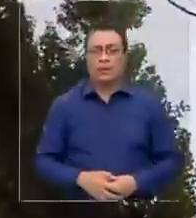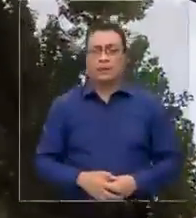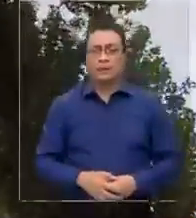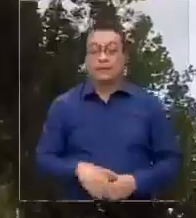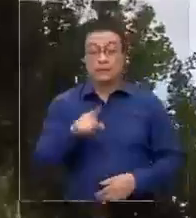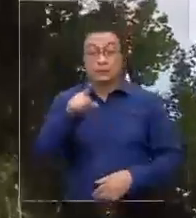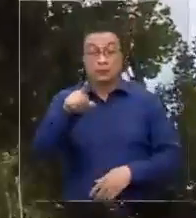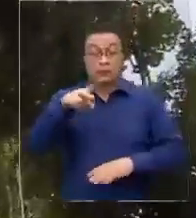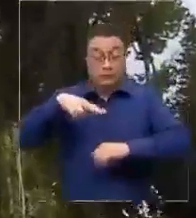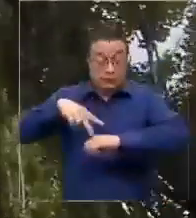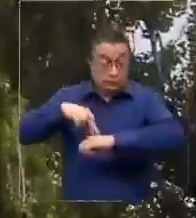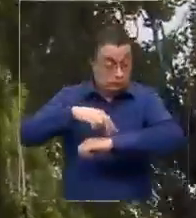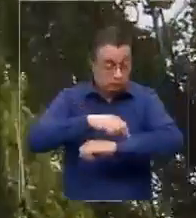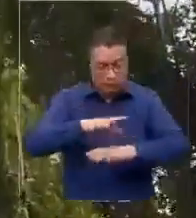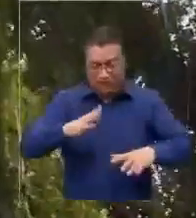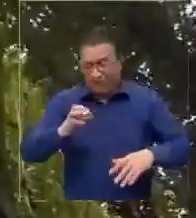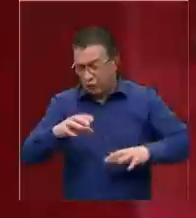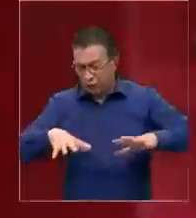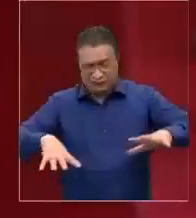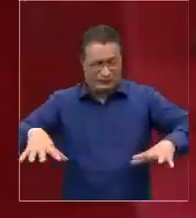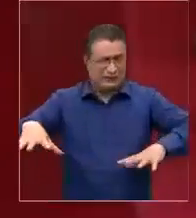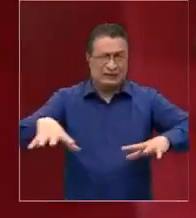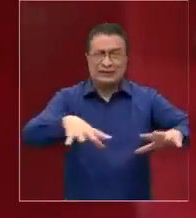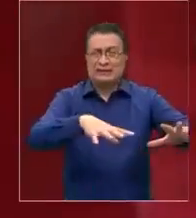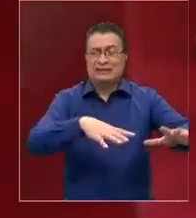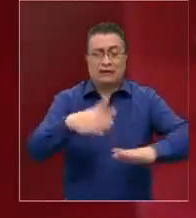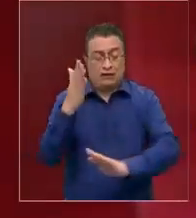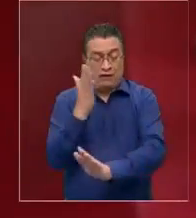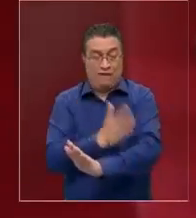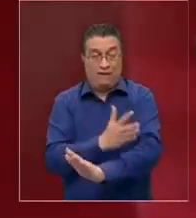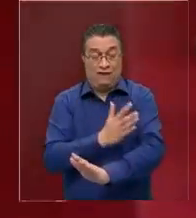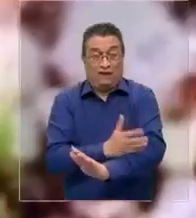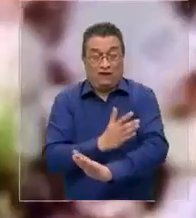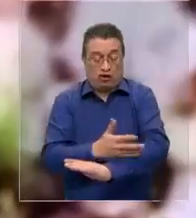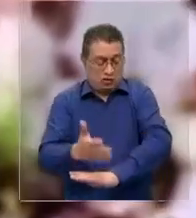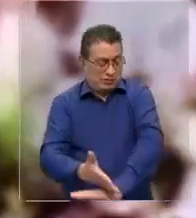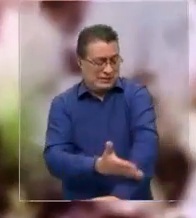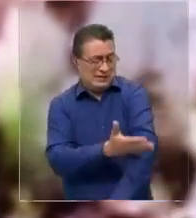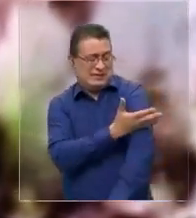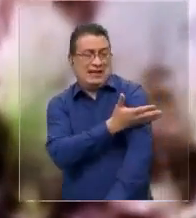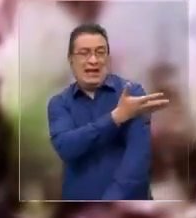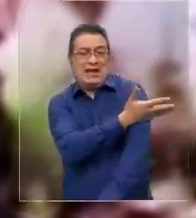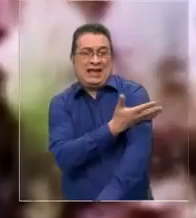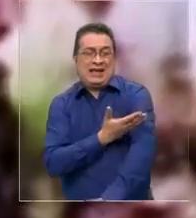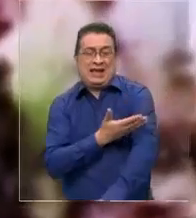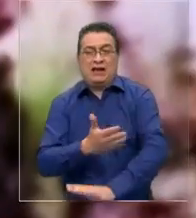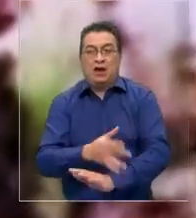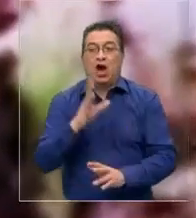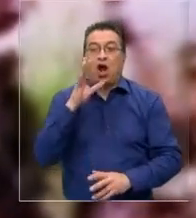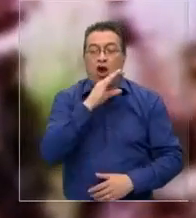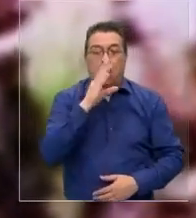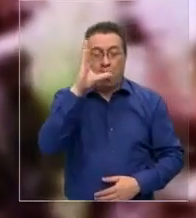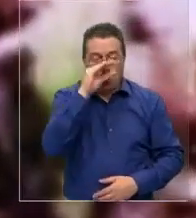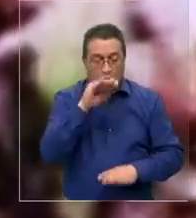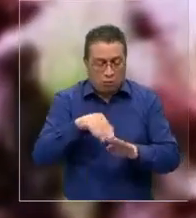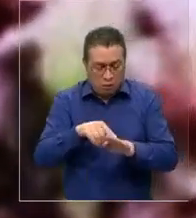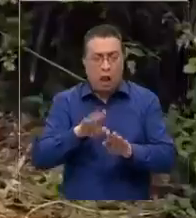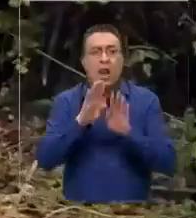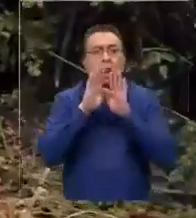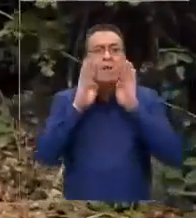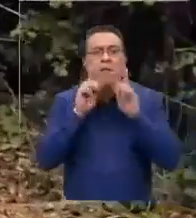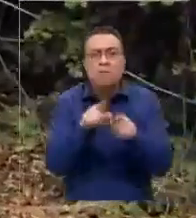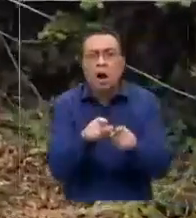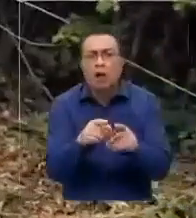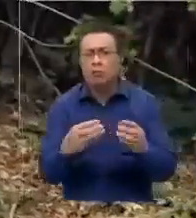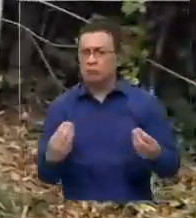Cuando usted caminaba había barro, entonces sus botas, que eran unas bucaneras largas de color oscuro, estaban limpias.